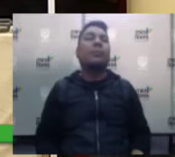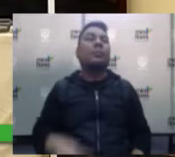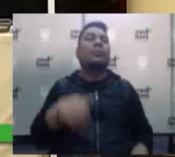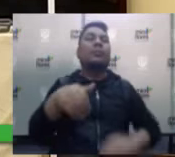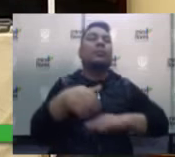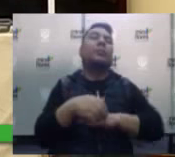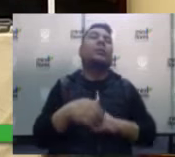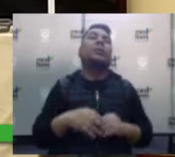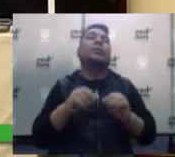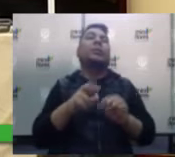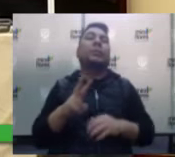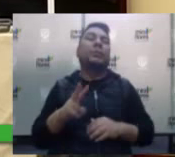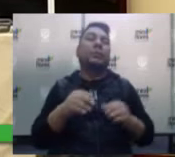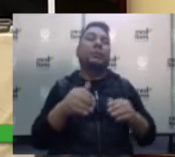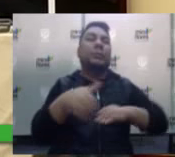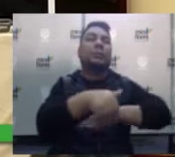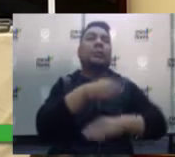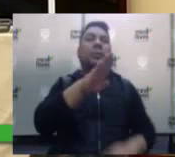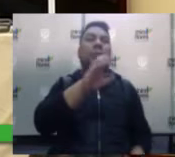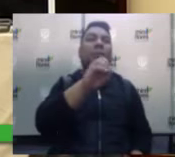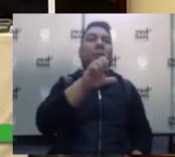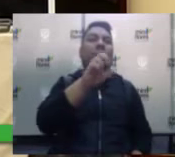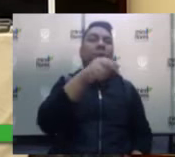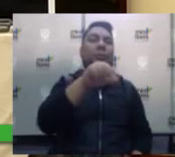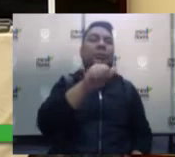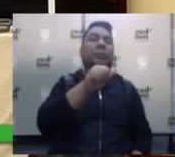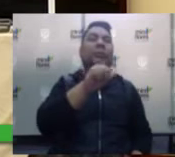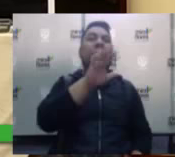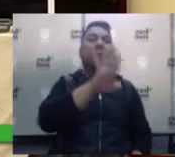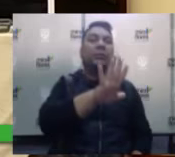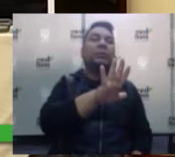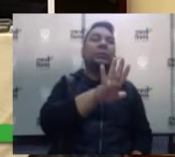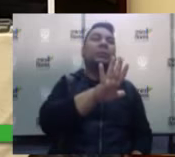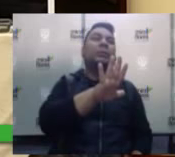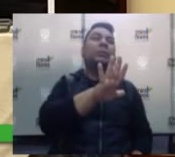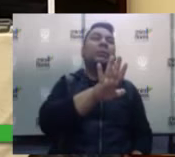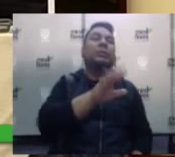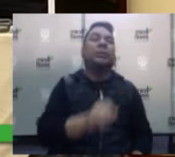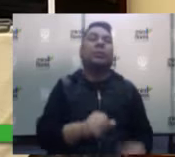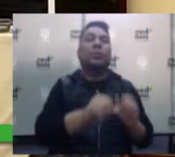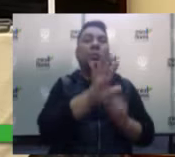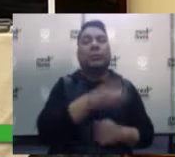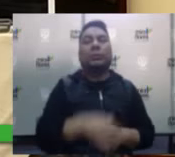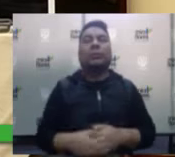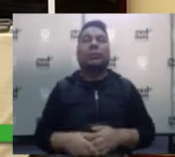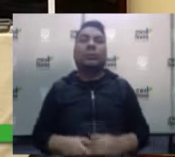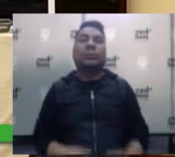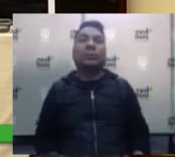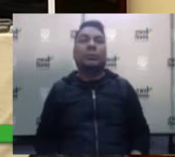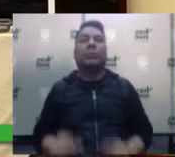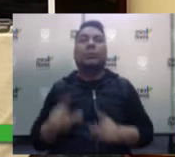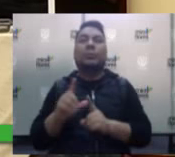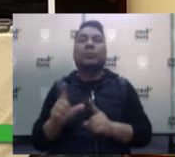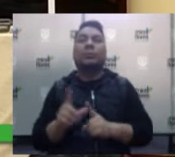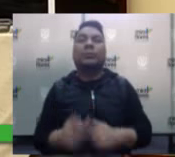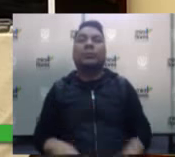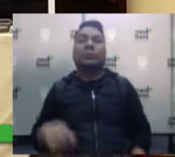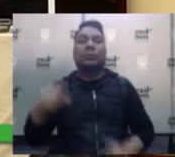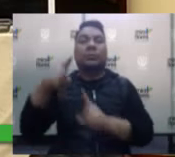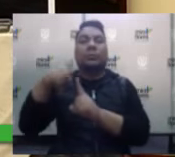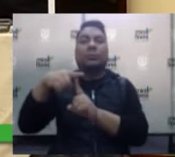Ubicación 82, Avenida Roque Boloña, cuadra 5, a 15 metros de cruce con Lola Pardo.